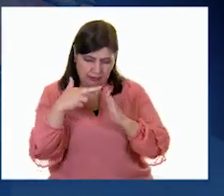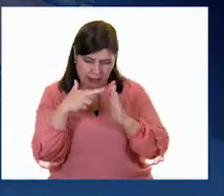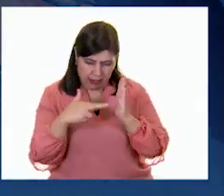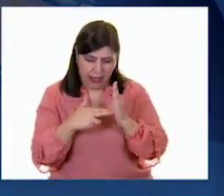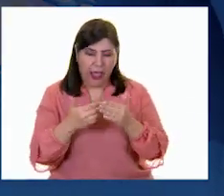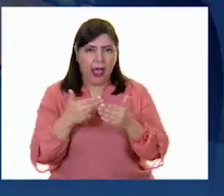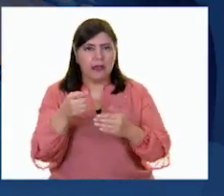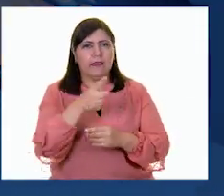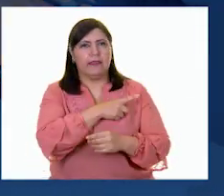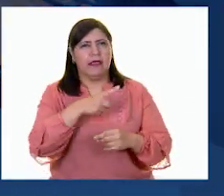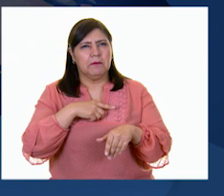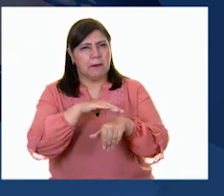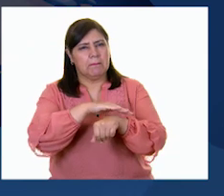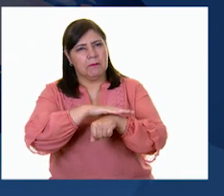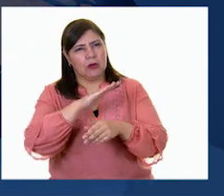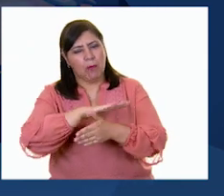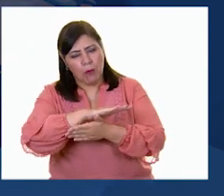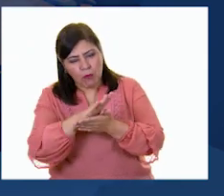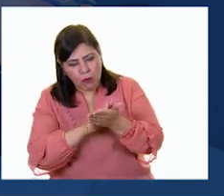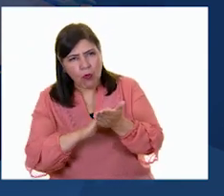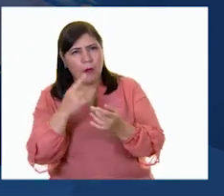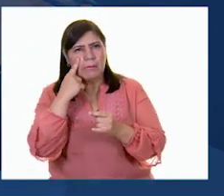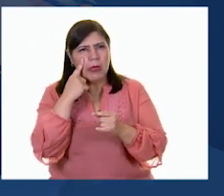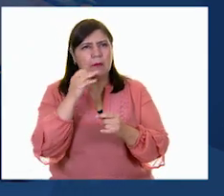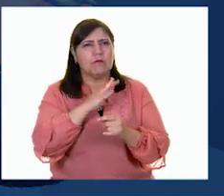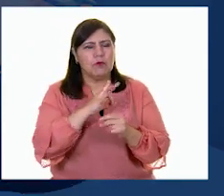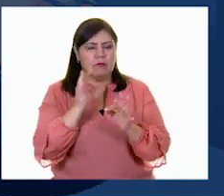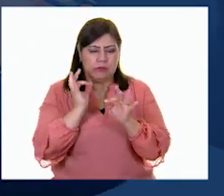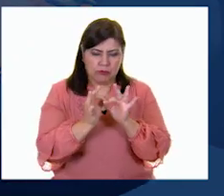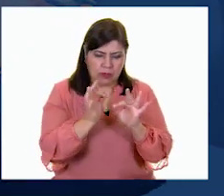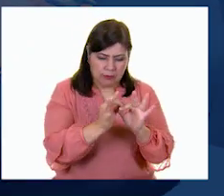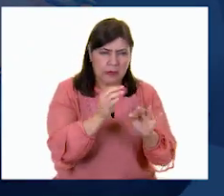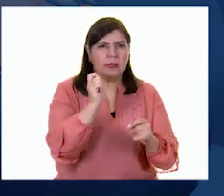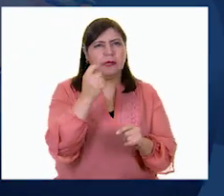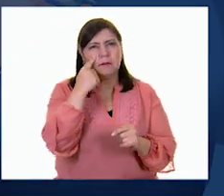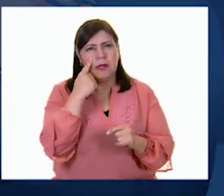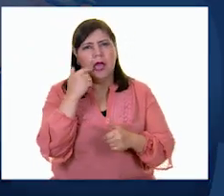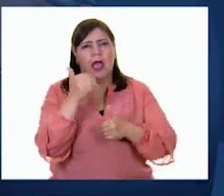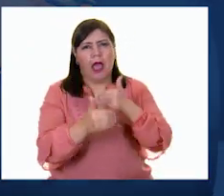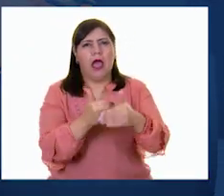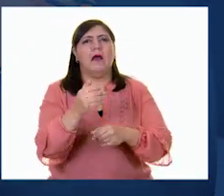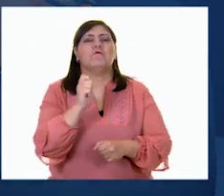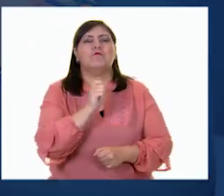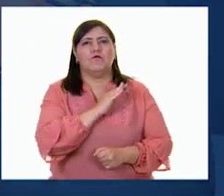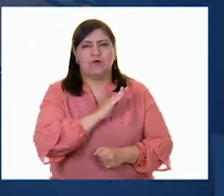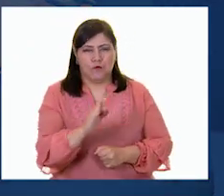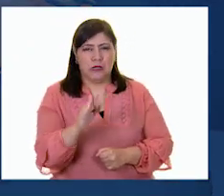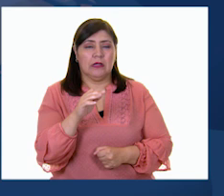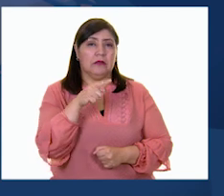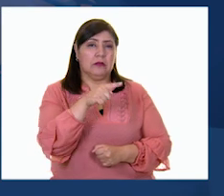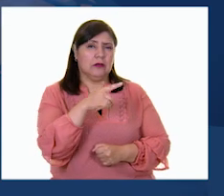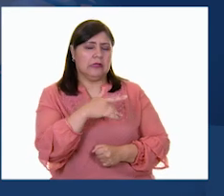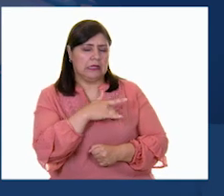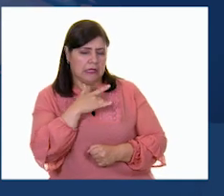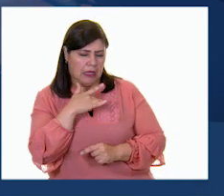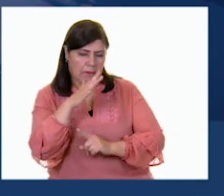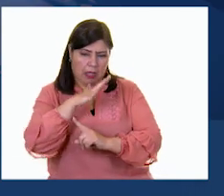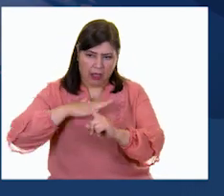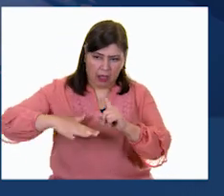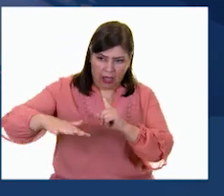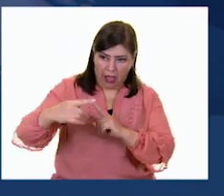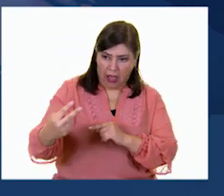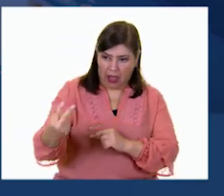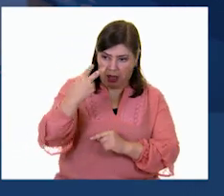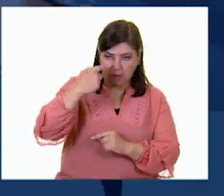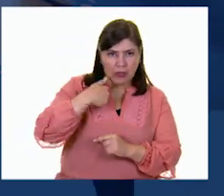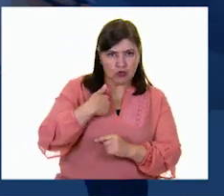debes ser más modesto en el hábito, más puntual en el coro y más edificante en todo. pues no es razón que exijas de tus súbditos el estrecho cumplimiento